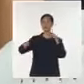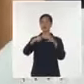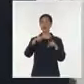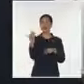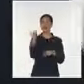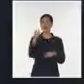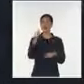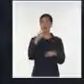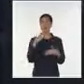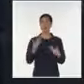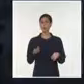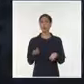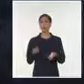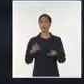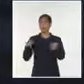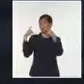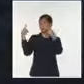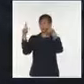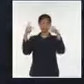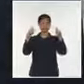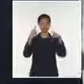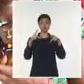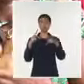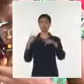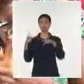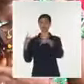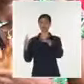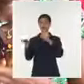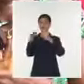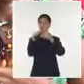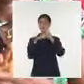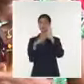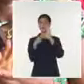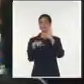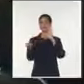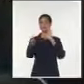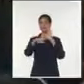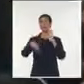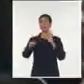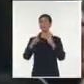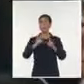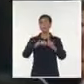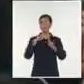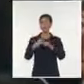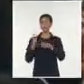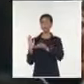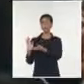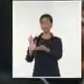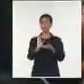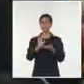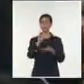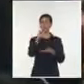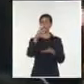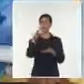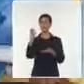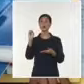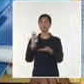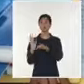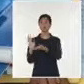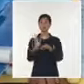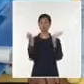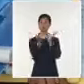alumnos integrales por esferas, 347 obtuvieron título de oro y 53 el premio al